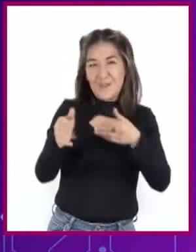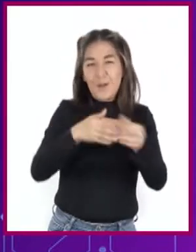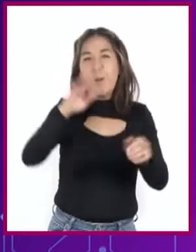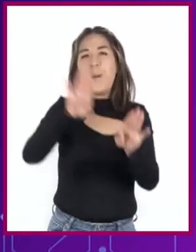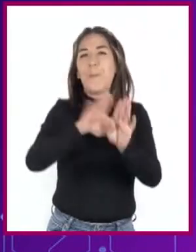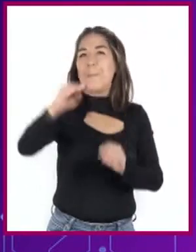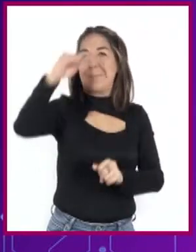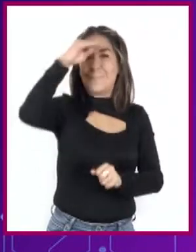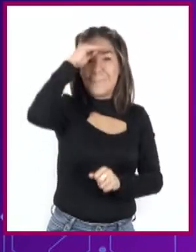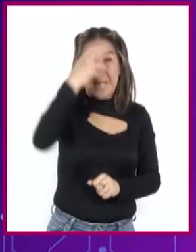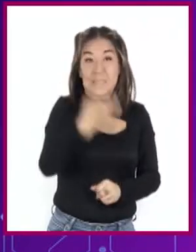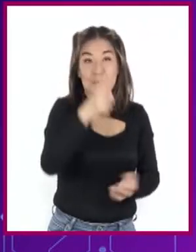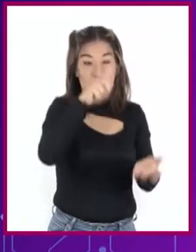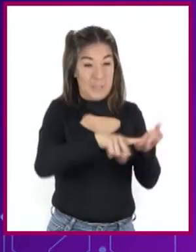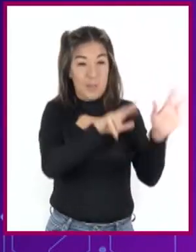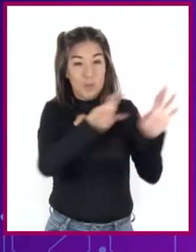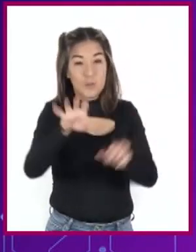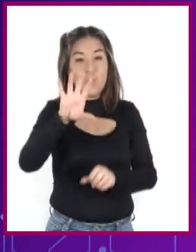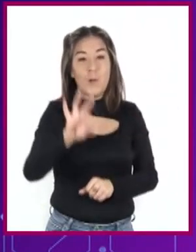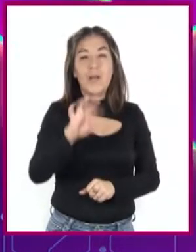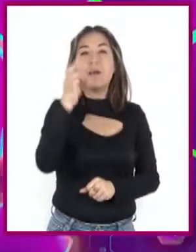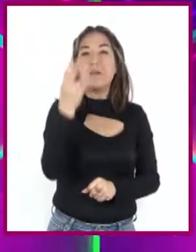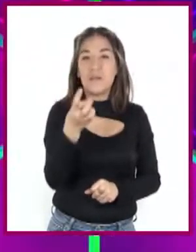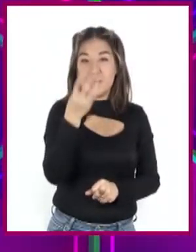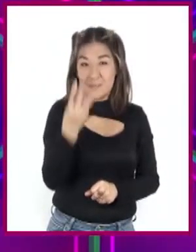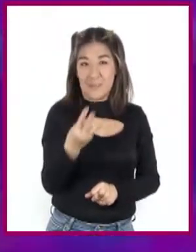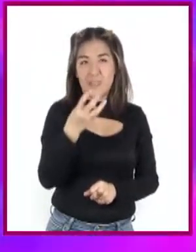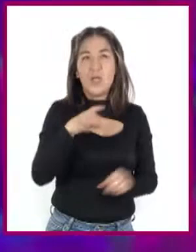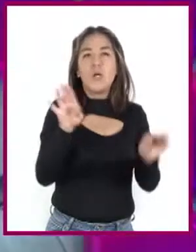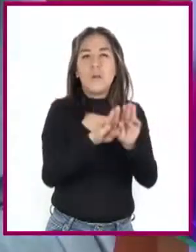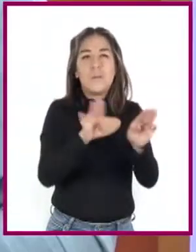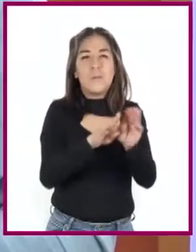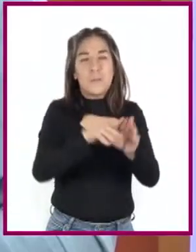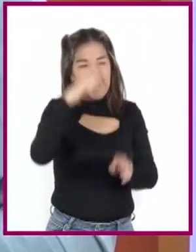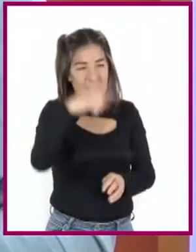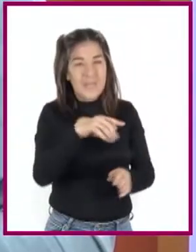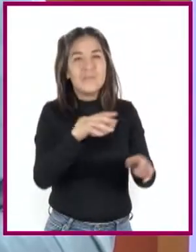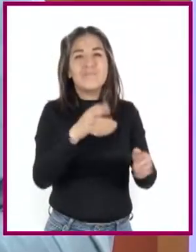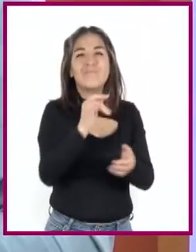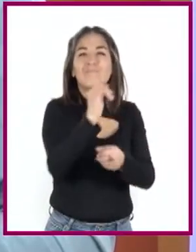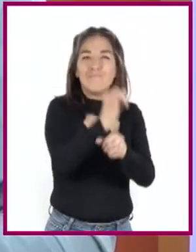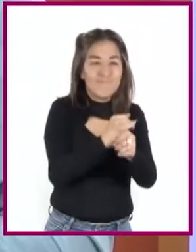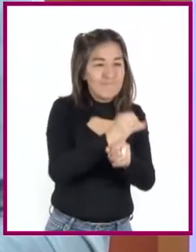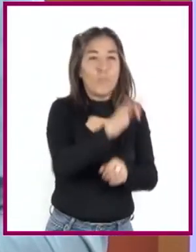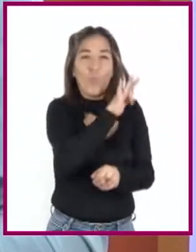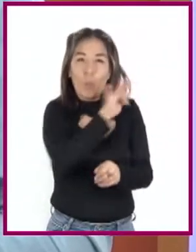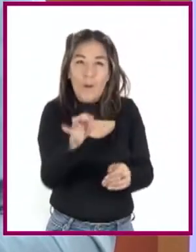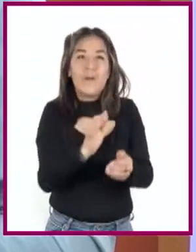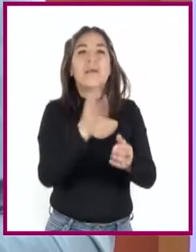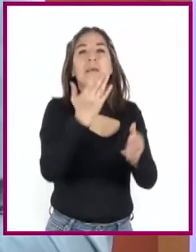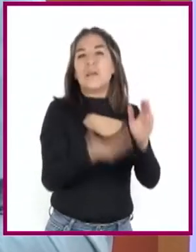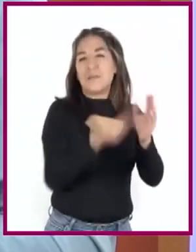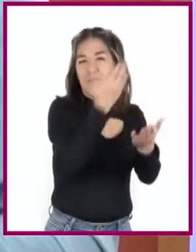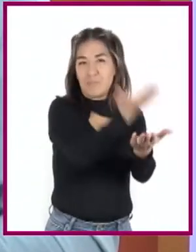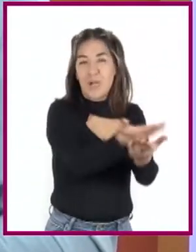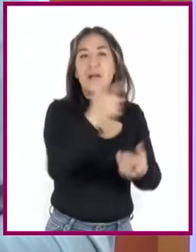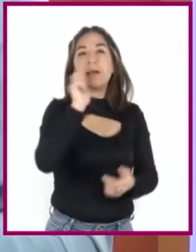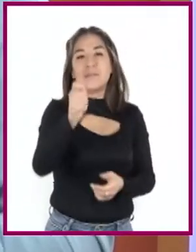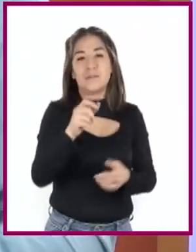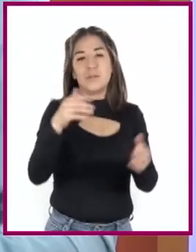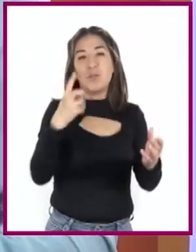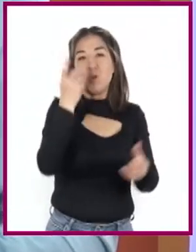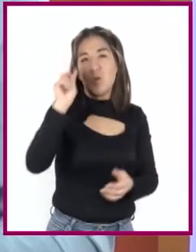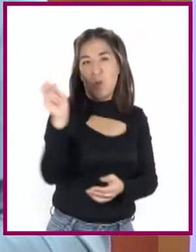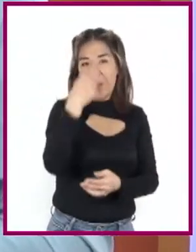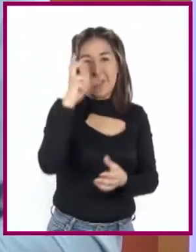En 1843 consiguieron $30,000 estadounidenses para financiar la construcción de una línea telegráfica